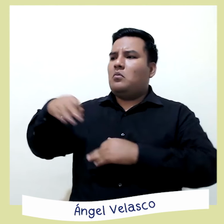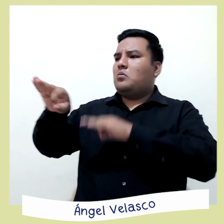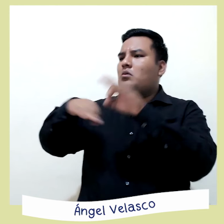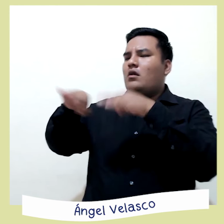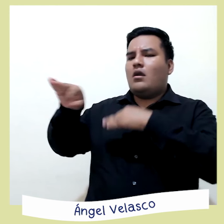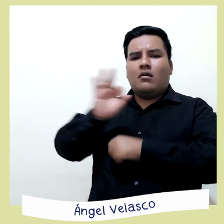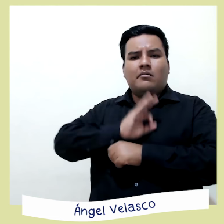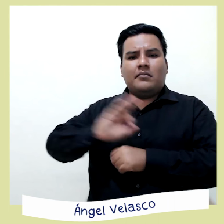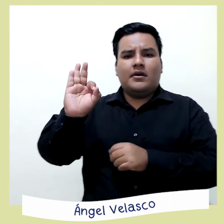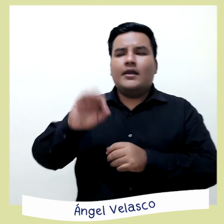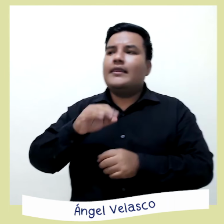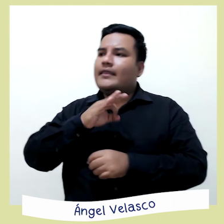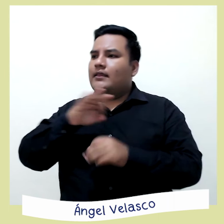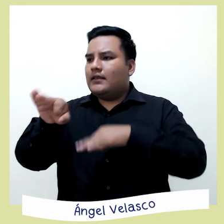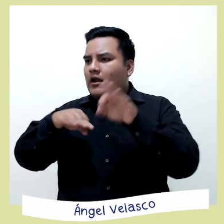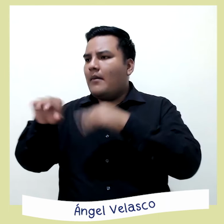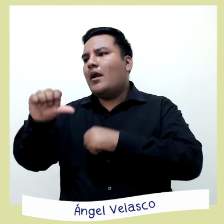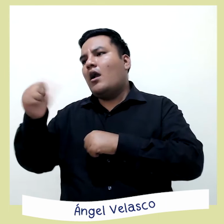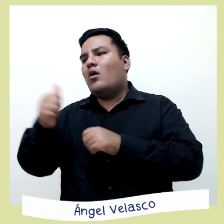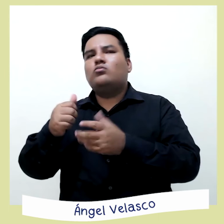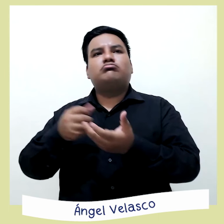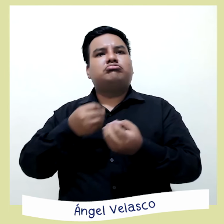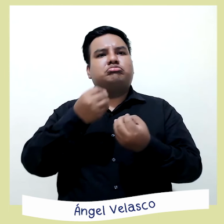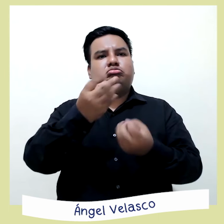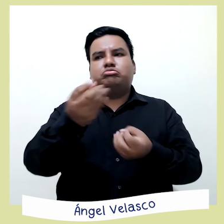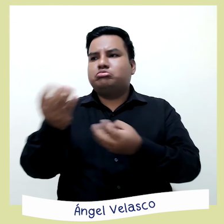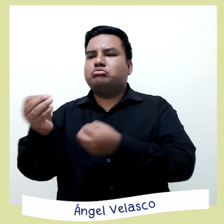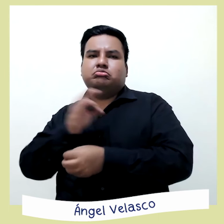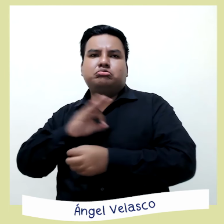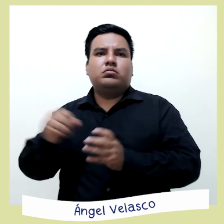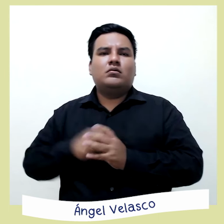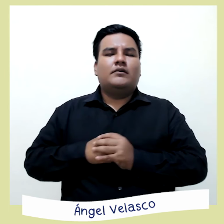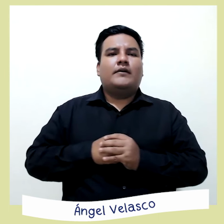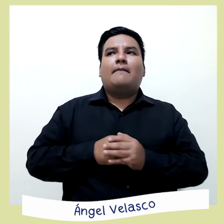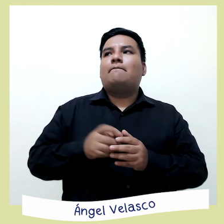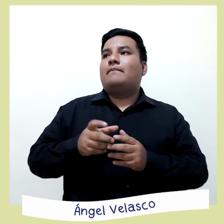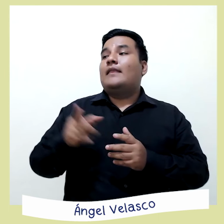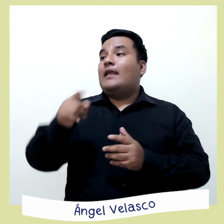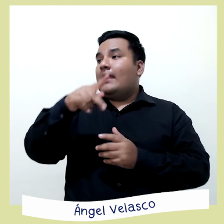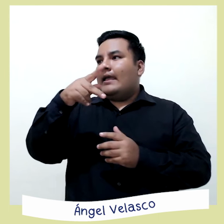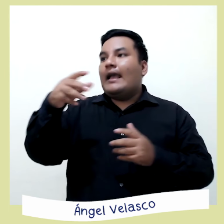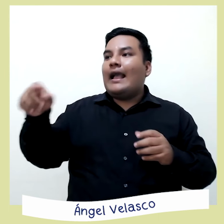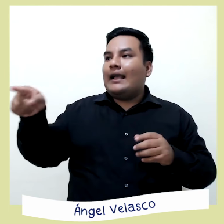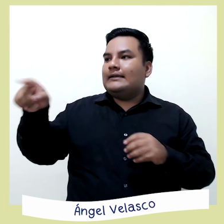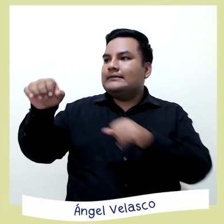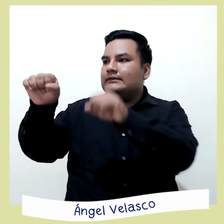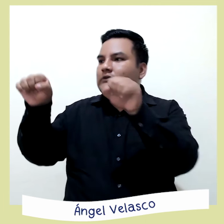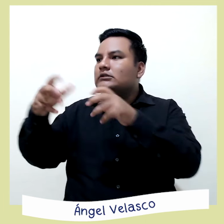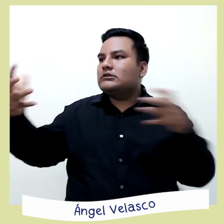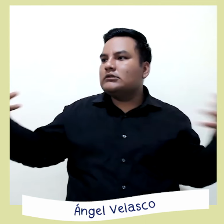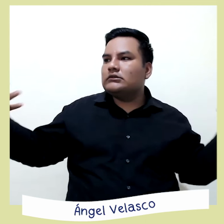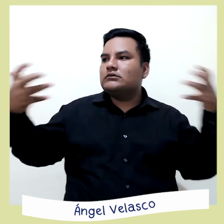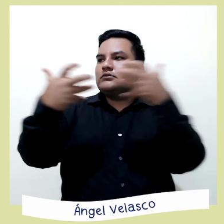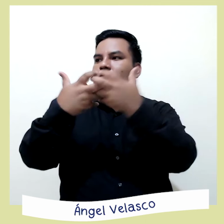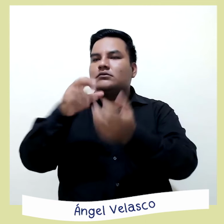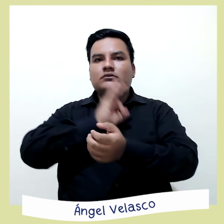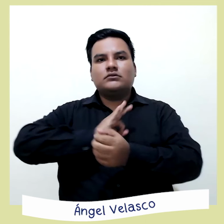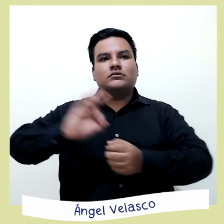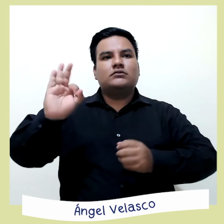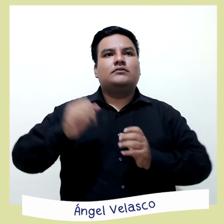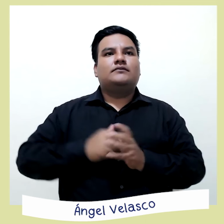de que nosotras seguimos siendo productivas y que podemos brindar algo a los demás y seamos partes integrantes